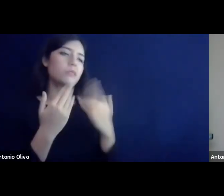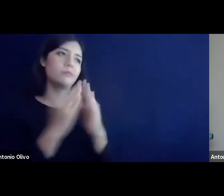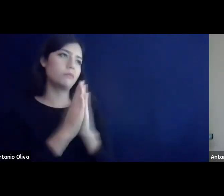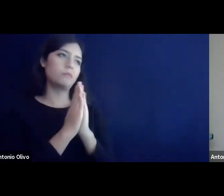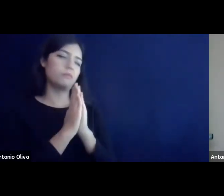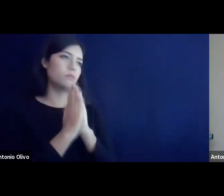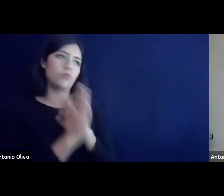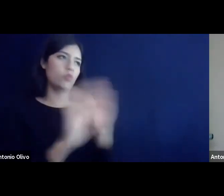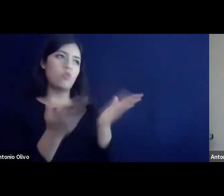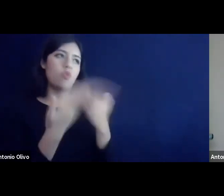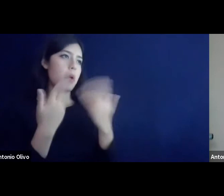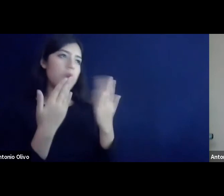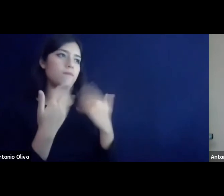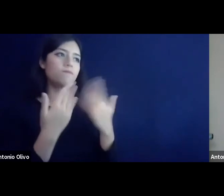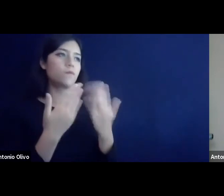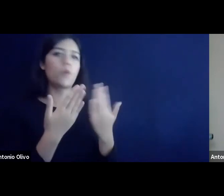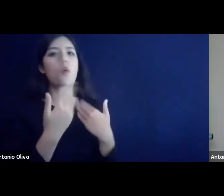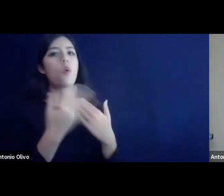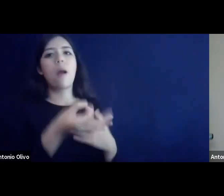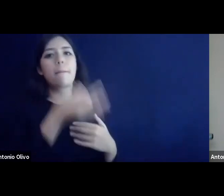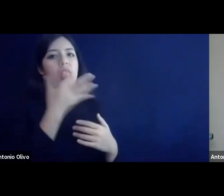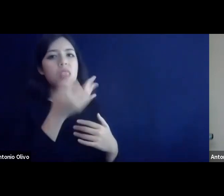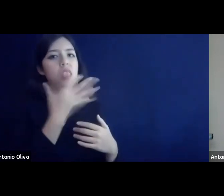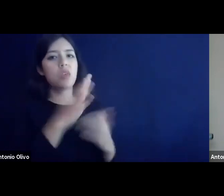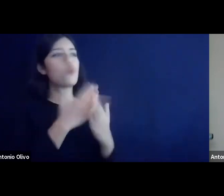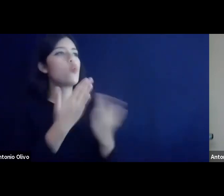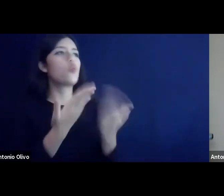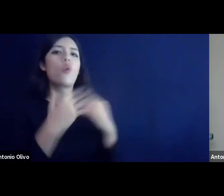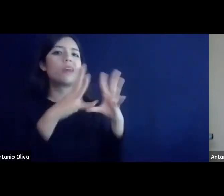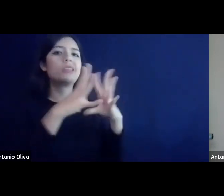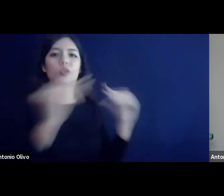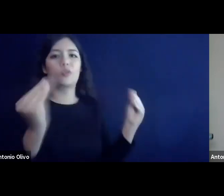No hay manera, o sea, no hay algo que solucione tu problema.